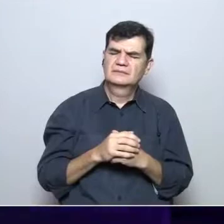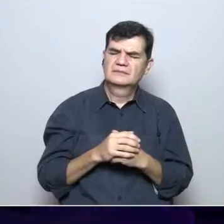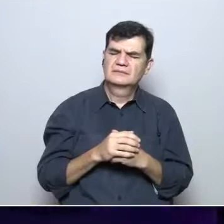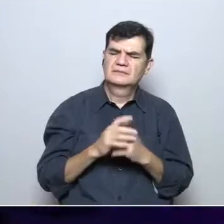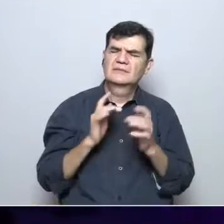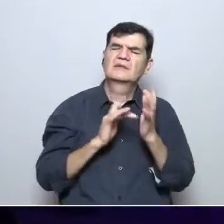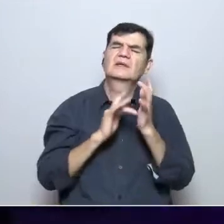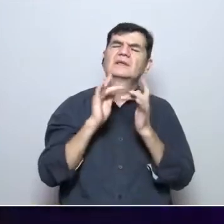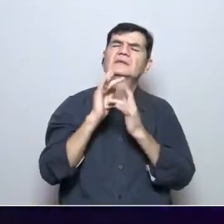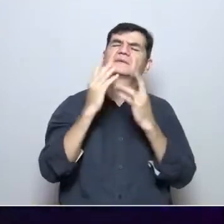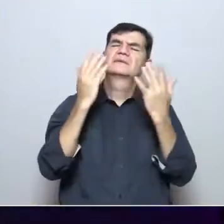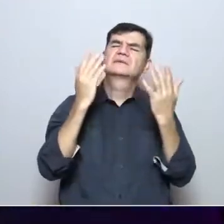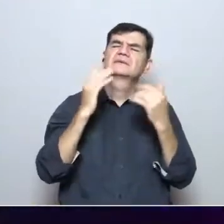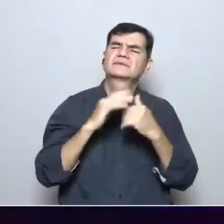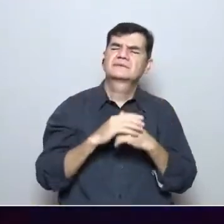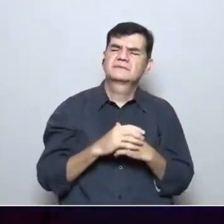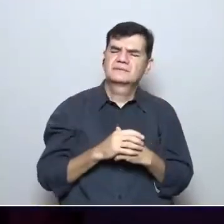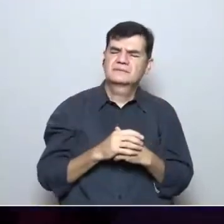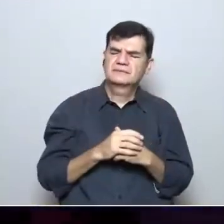Jesús,